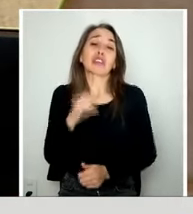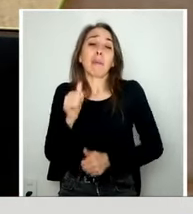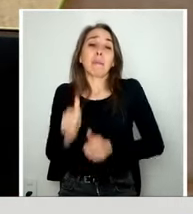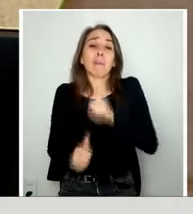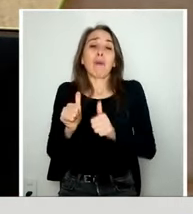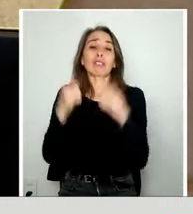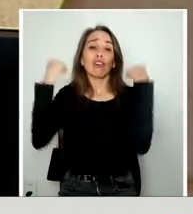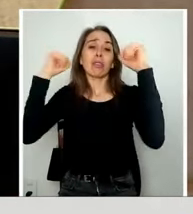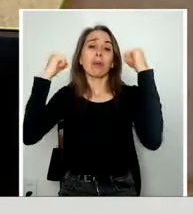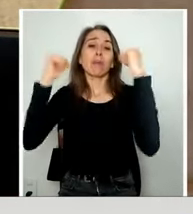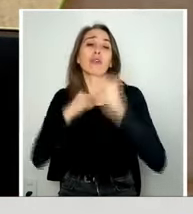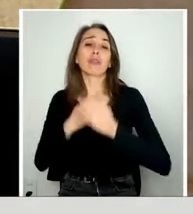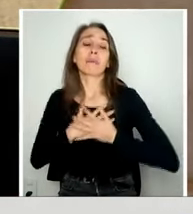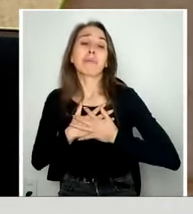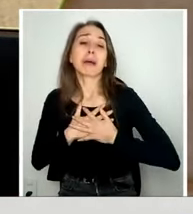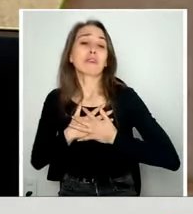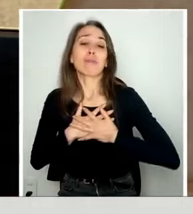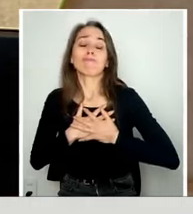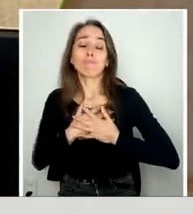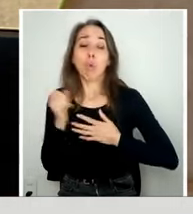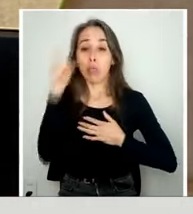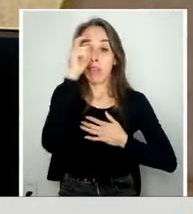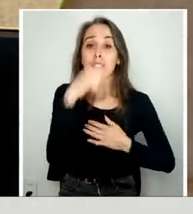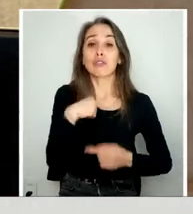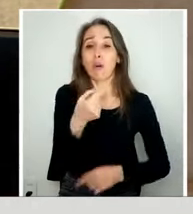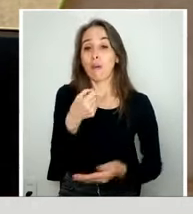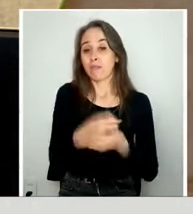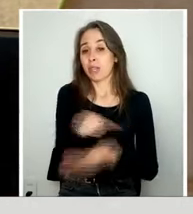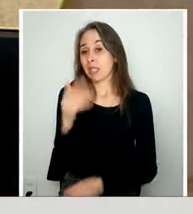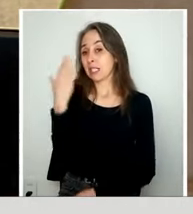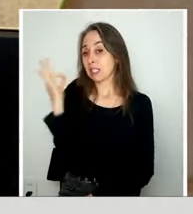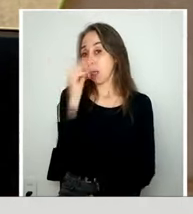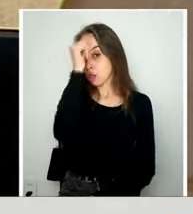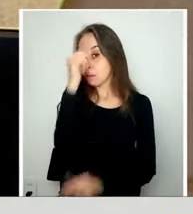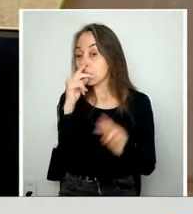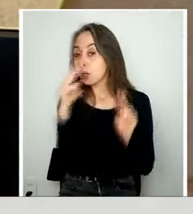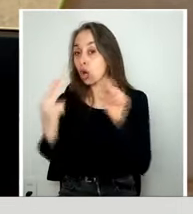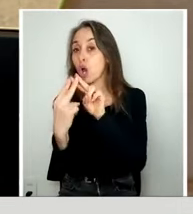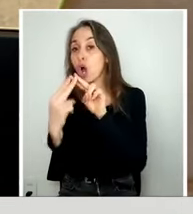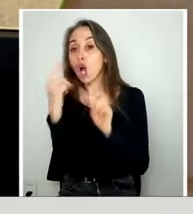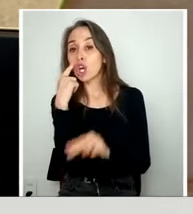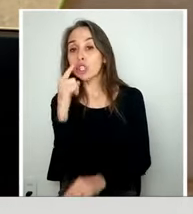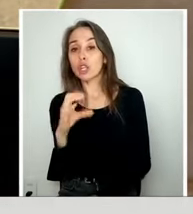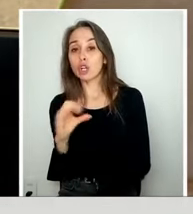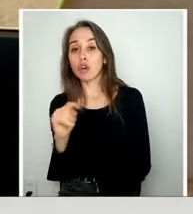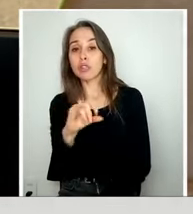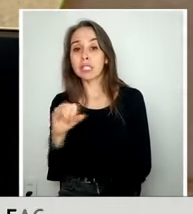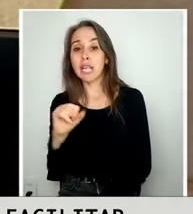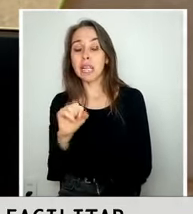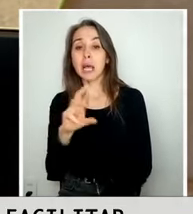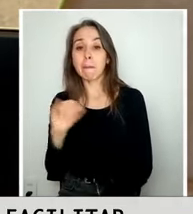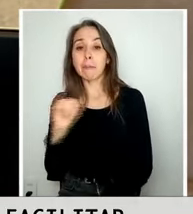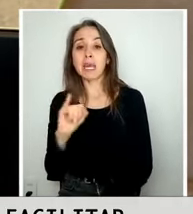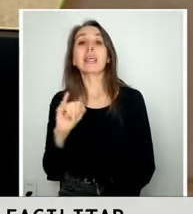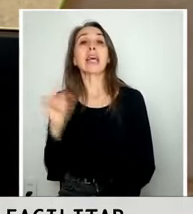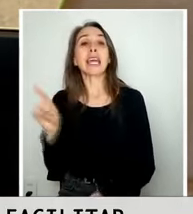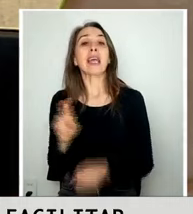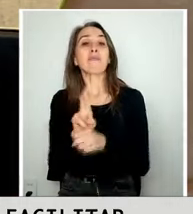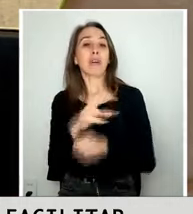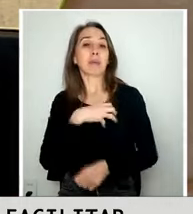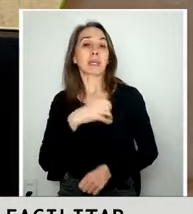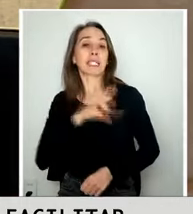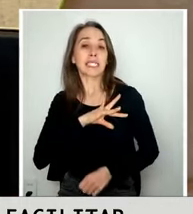yo el fin de semana conocí a constanza Pérez que va a representar a Chile los Juegos Panamericanos campeona de